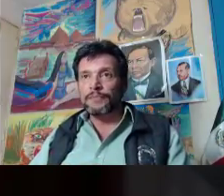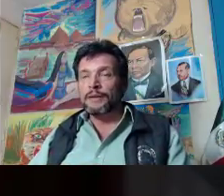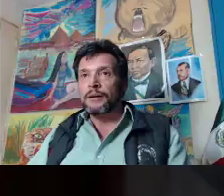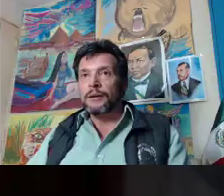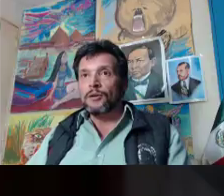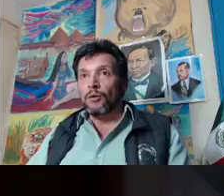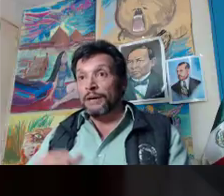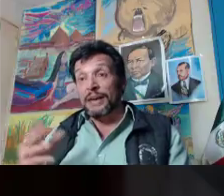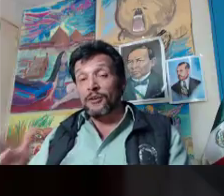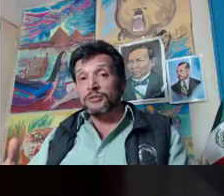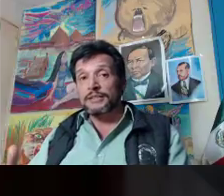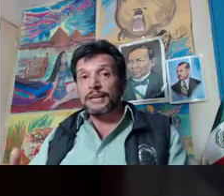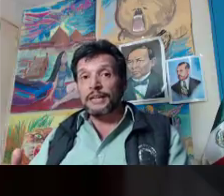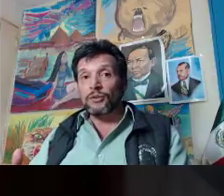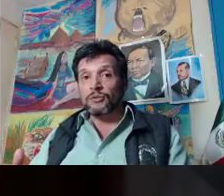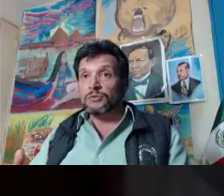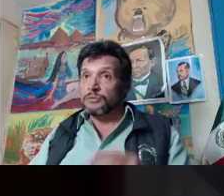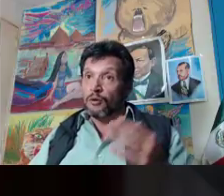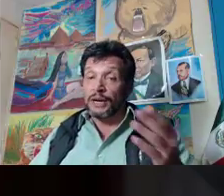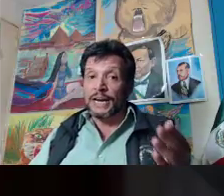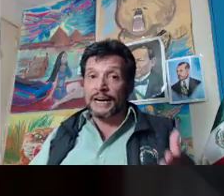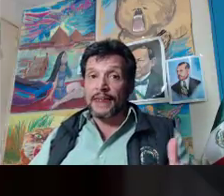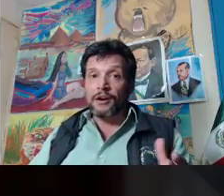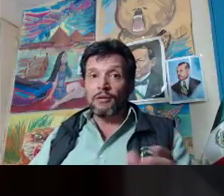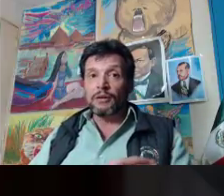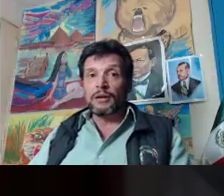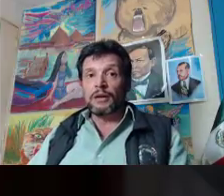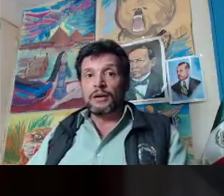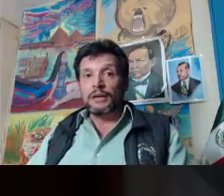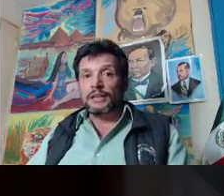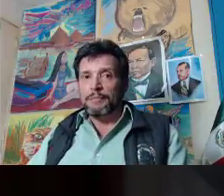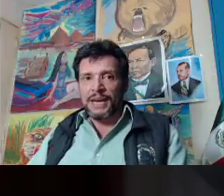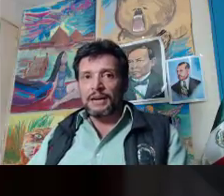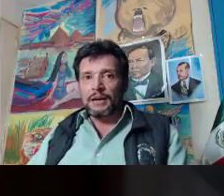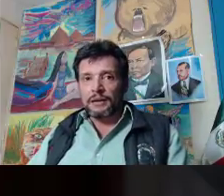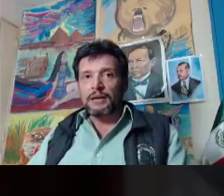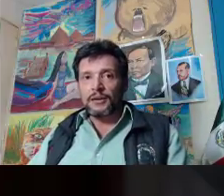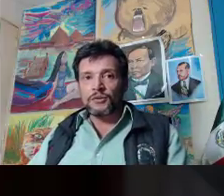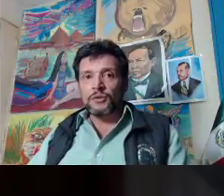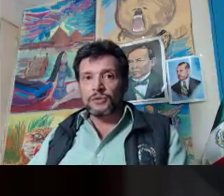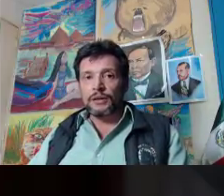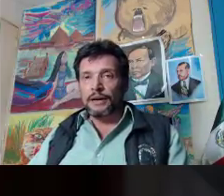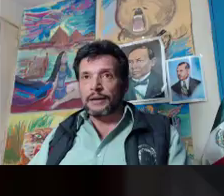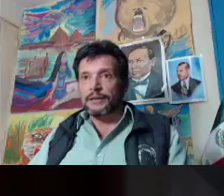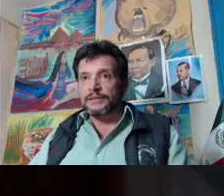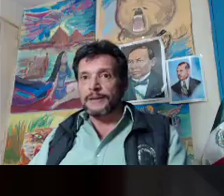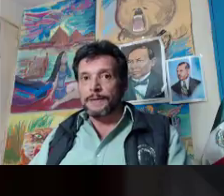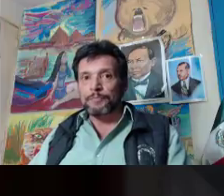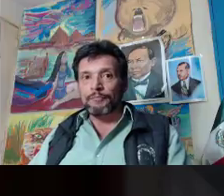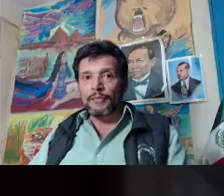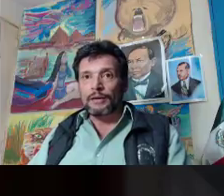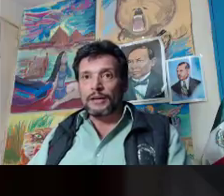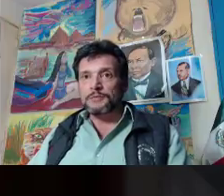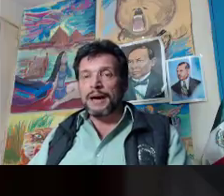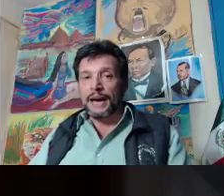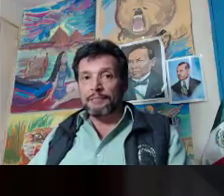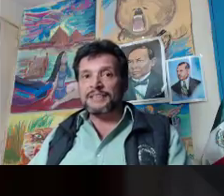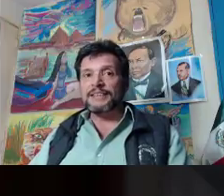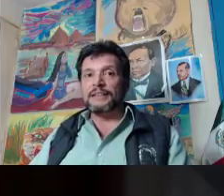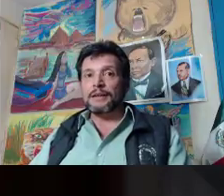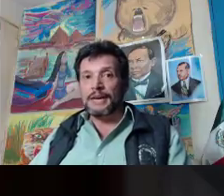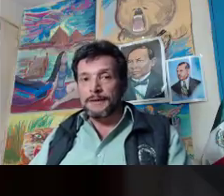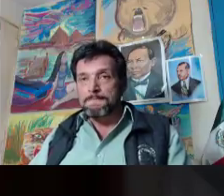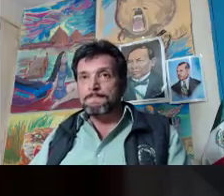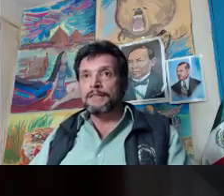noticiarios o en medios escritos o en el radio, que también ellos son les